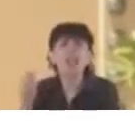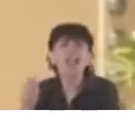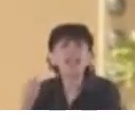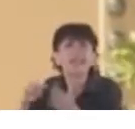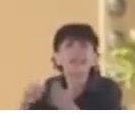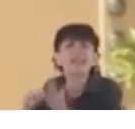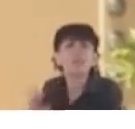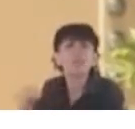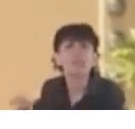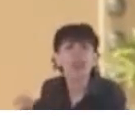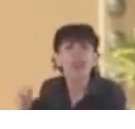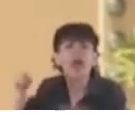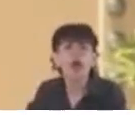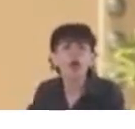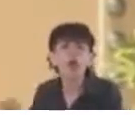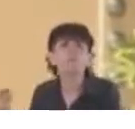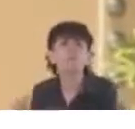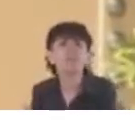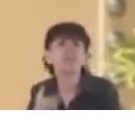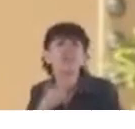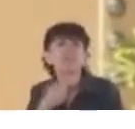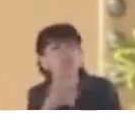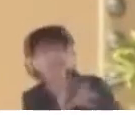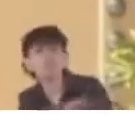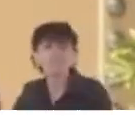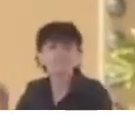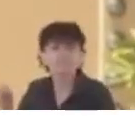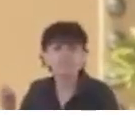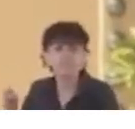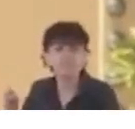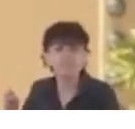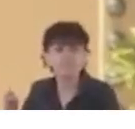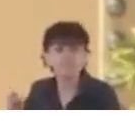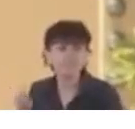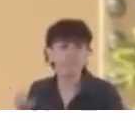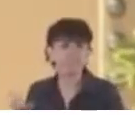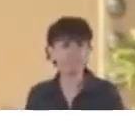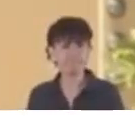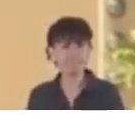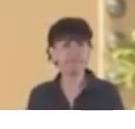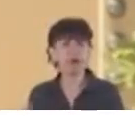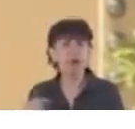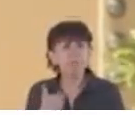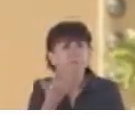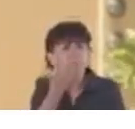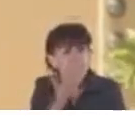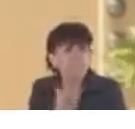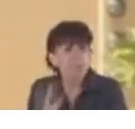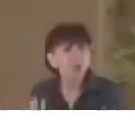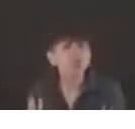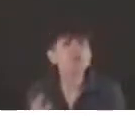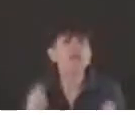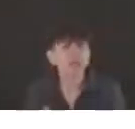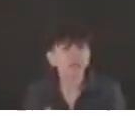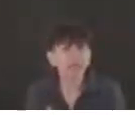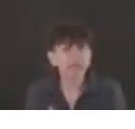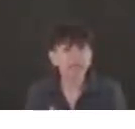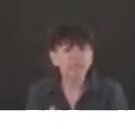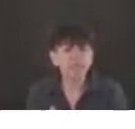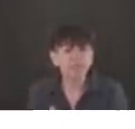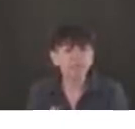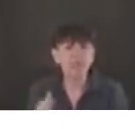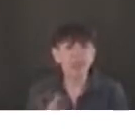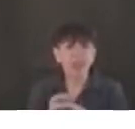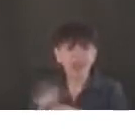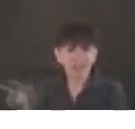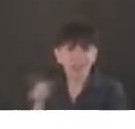empresarios, cámaras muy opuestas políticamente, todos al unísono criticándolo, con lo cual se quedó, como fue aquella vez con su querida